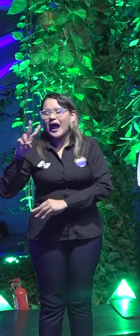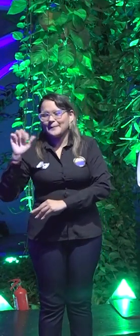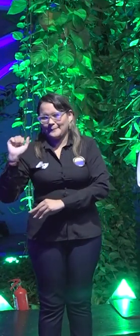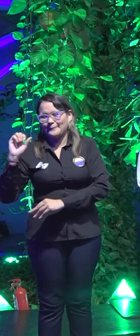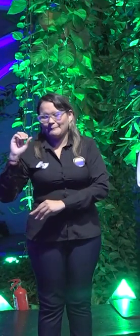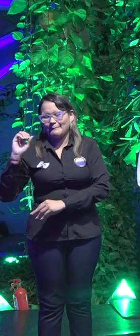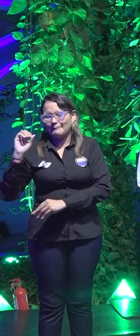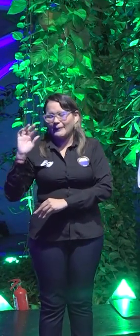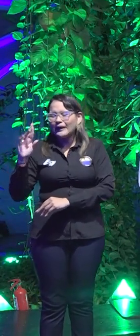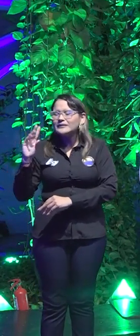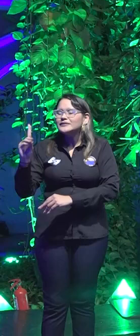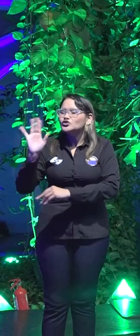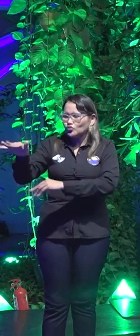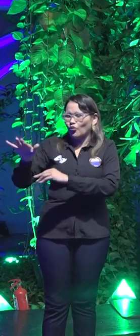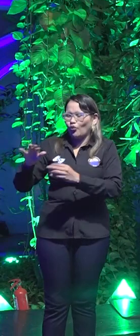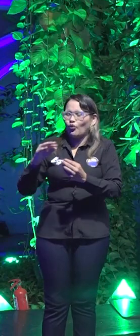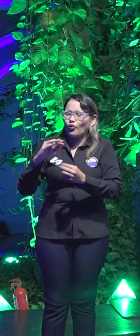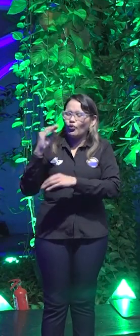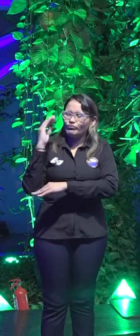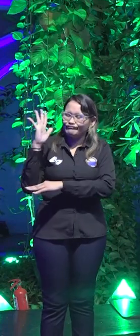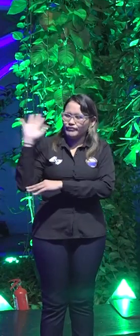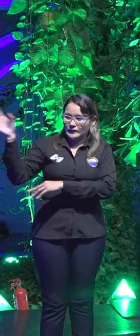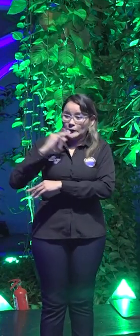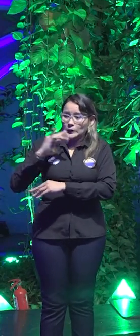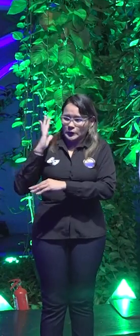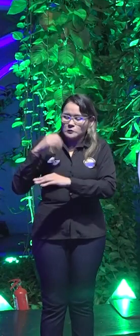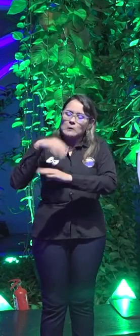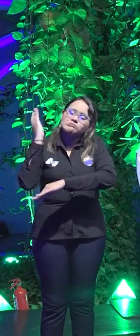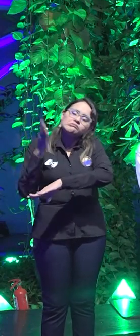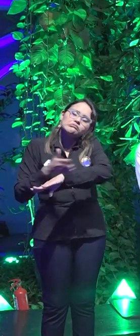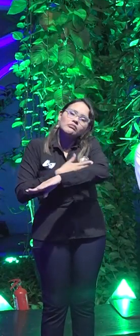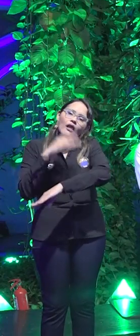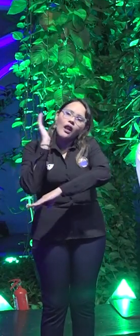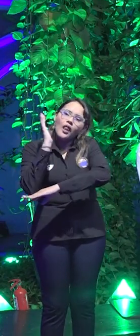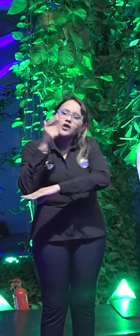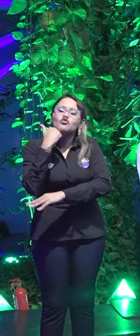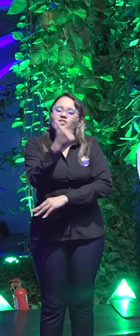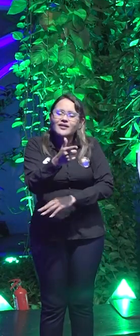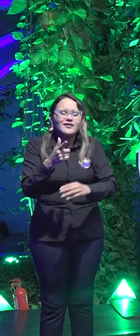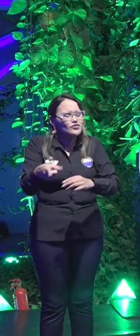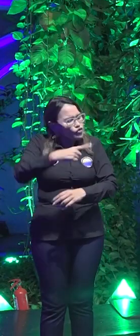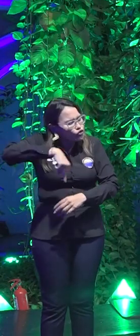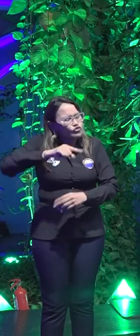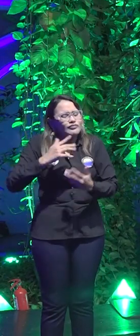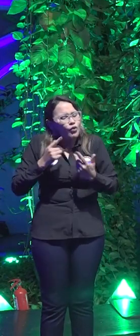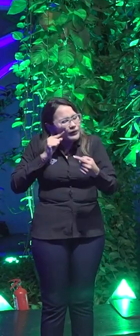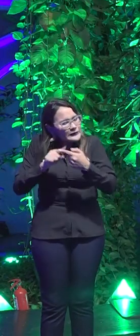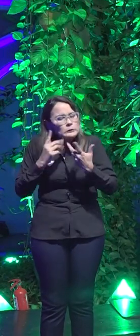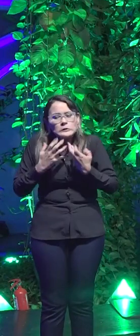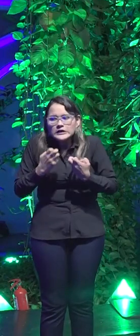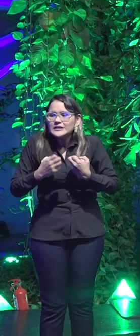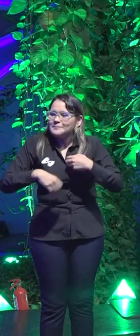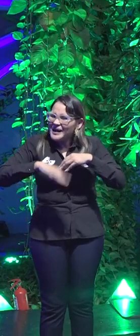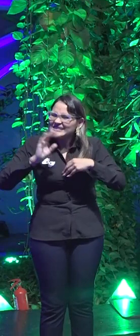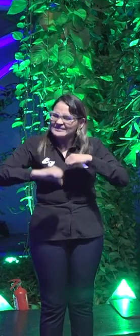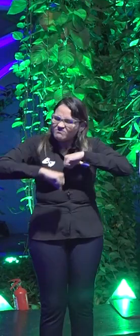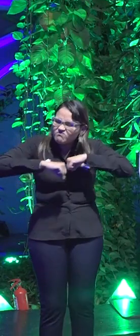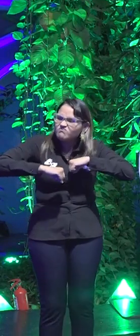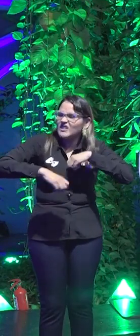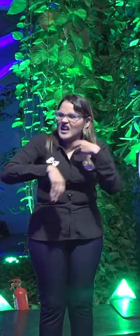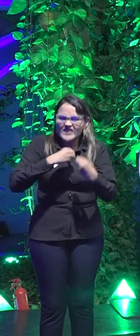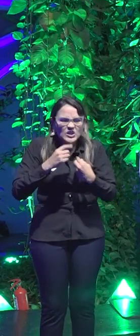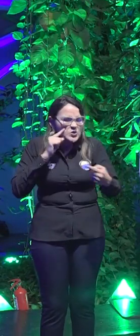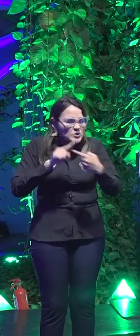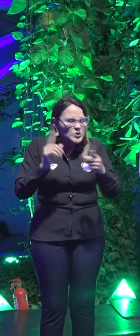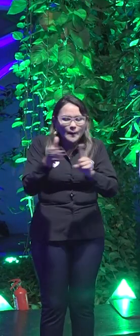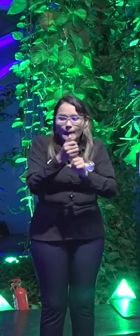a pesar de, pues tenemos que hacer algo y tenemos que seguir haciendo cosas. Y en términos absolutos no somos igual que ninguna de esas